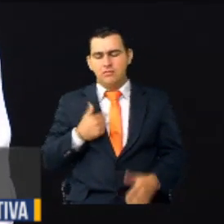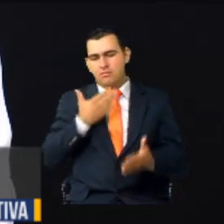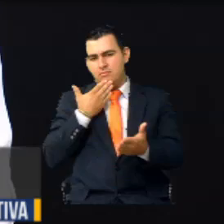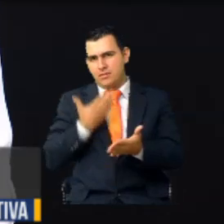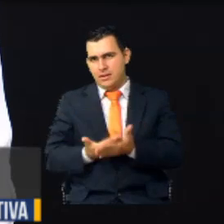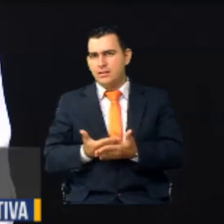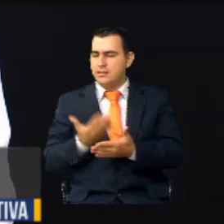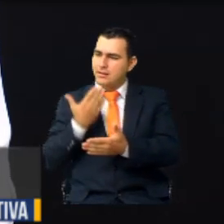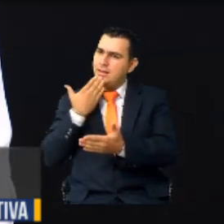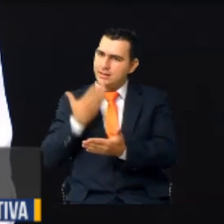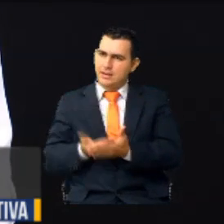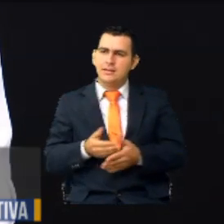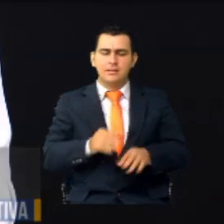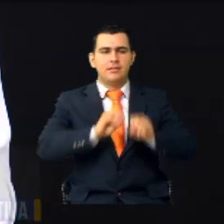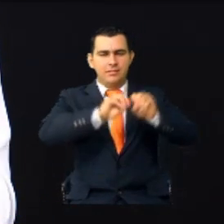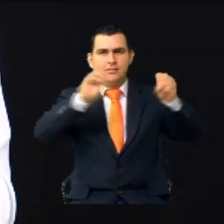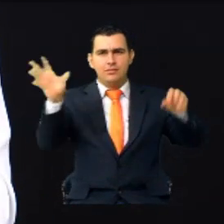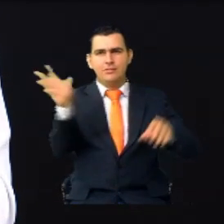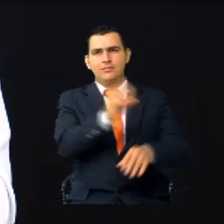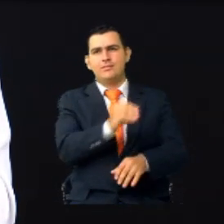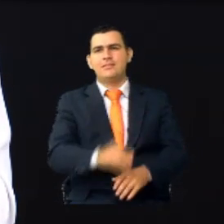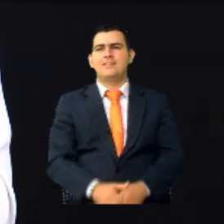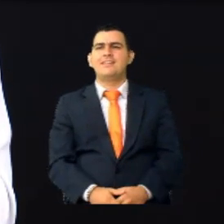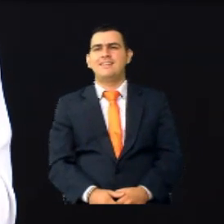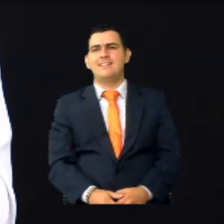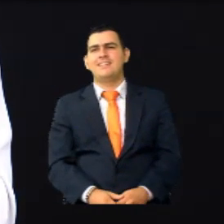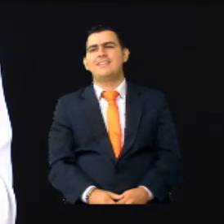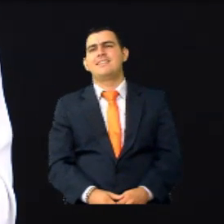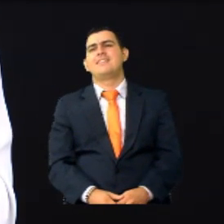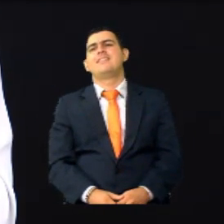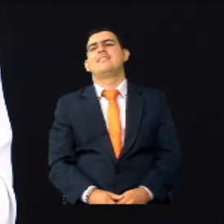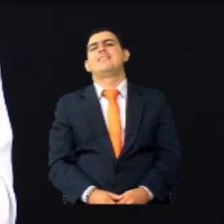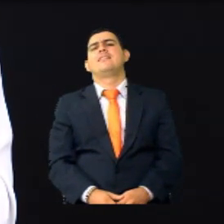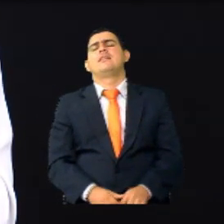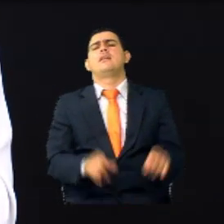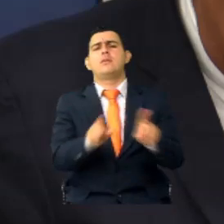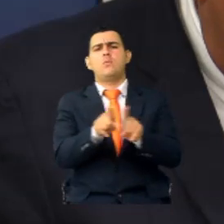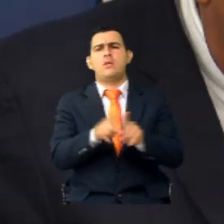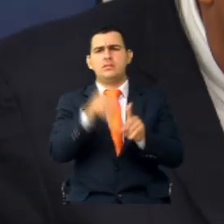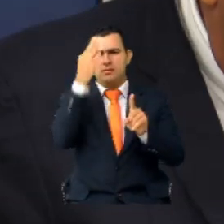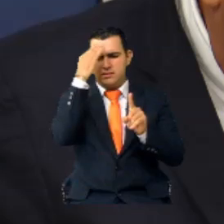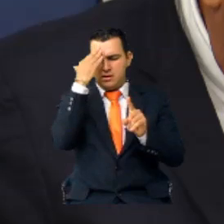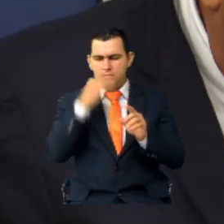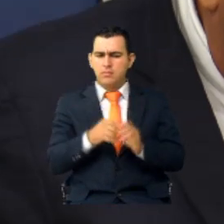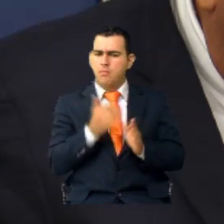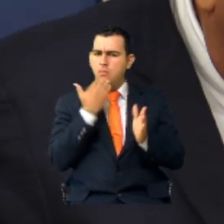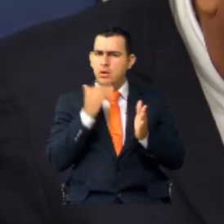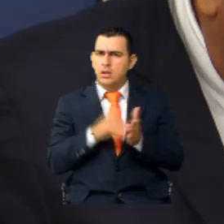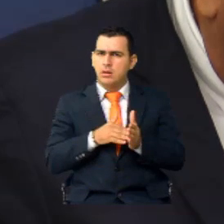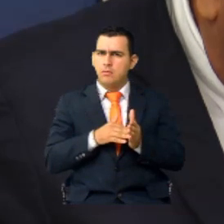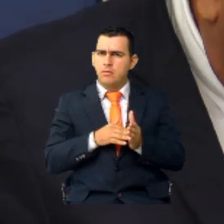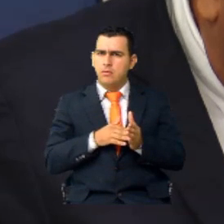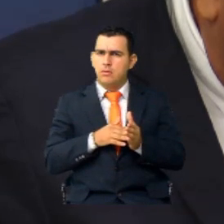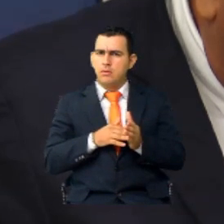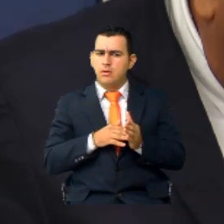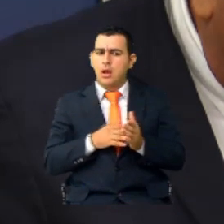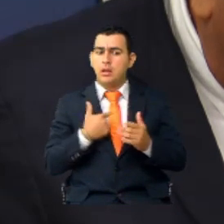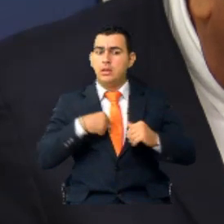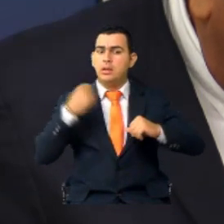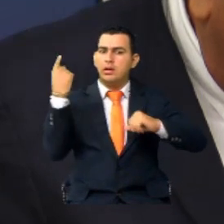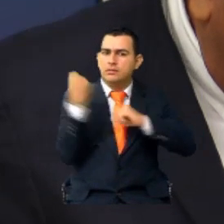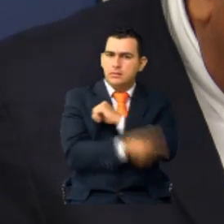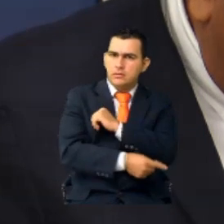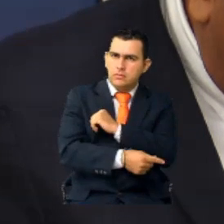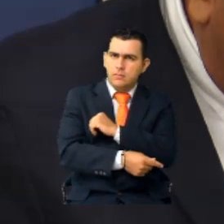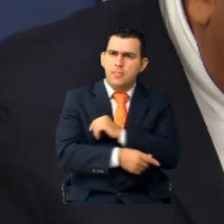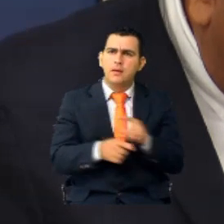tengo que agradecérselo públicamente también. Pero en ese orden de ideas, en Colombia se castiga tanto la tentativa como el hecho. Y aquí habría